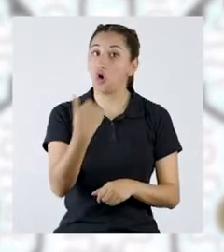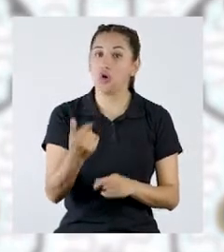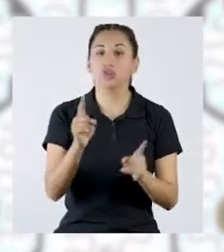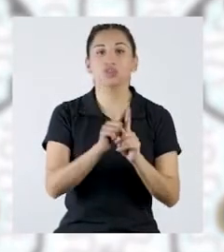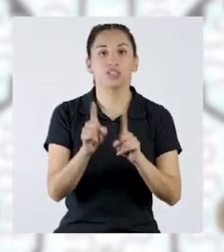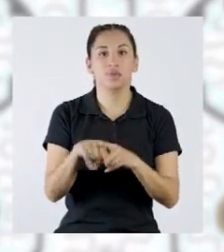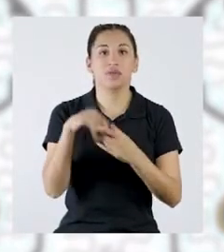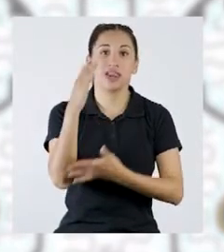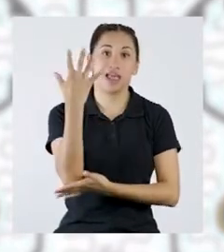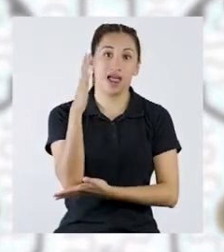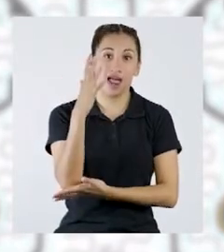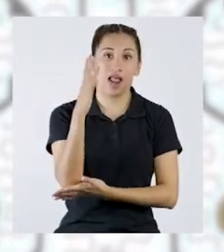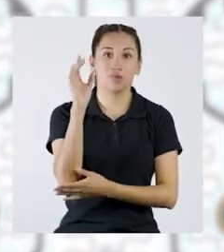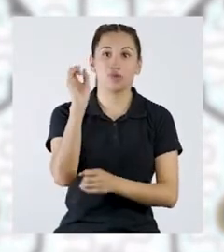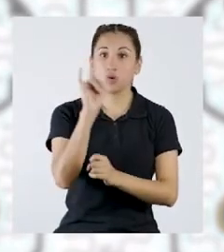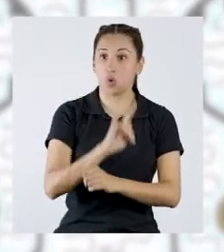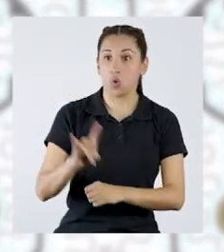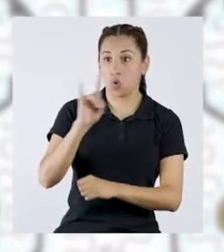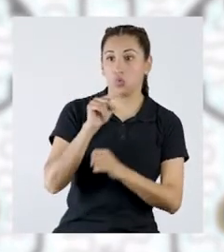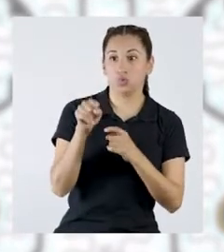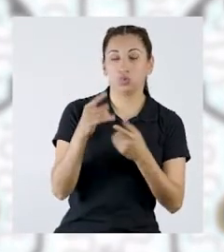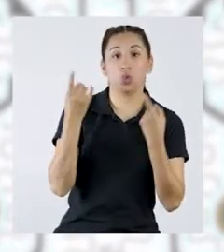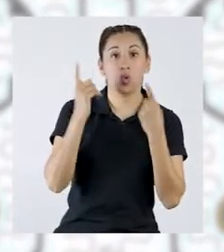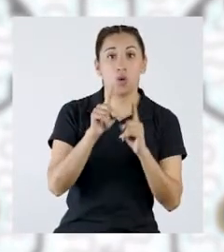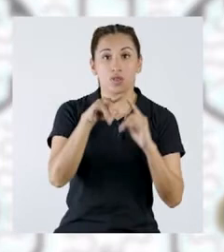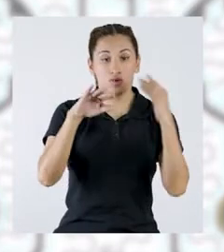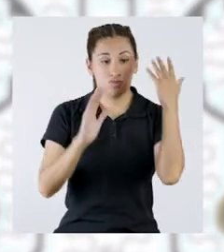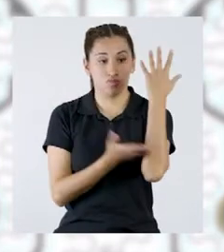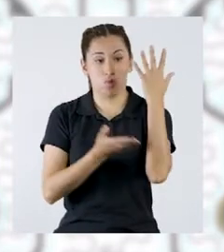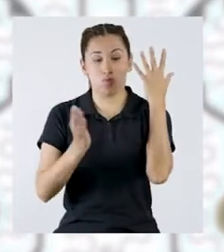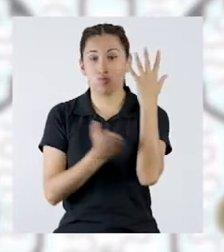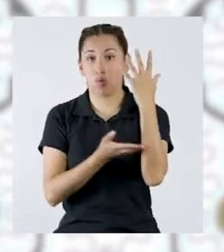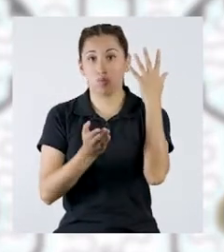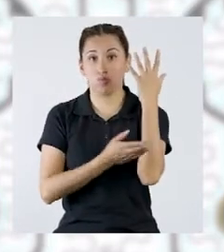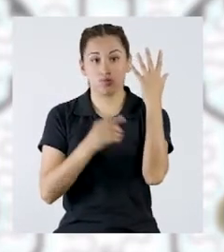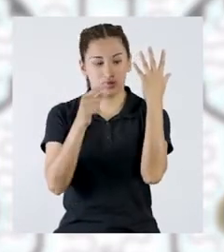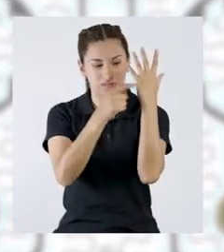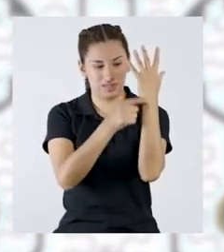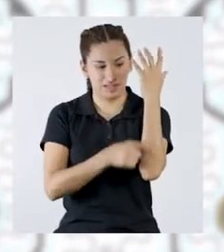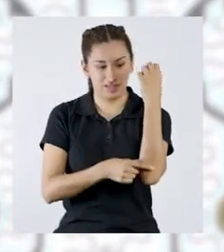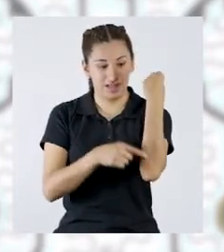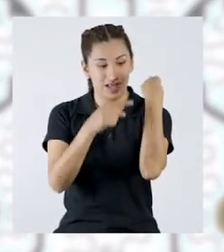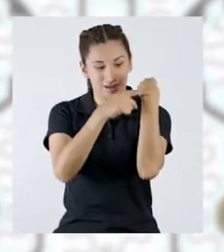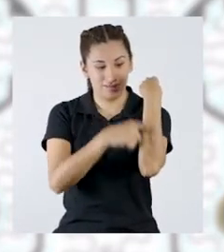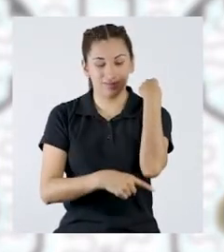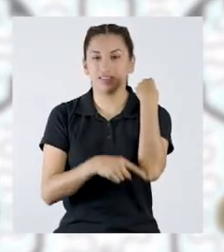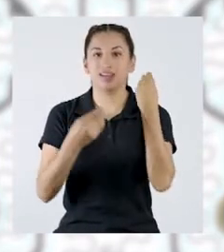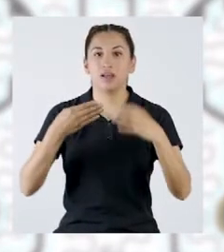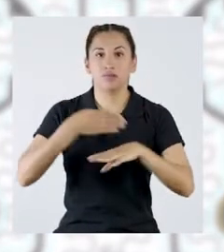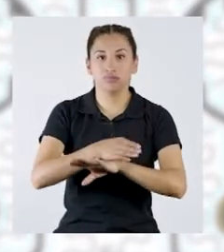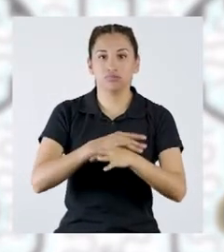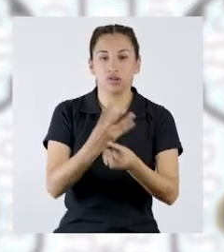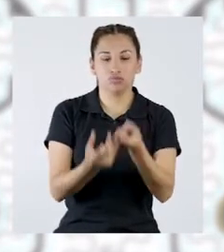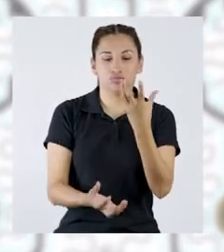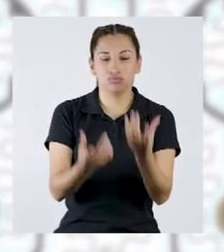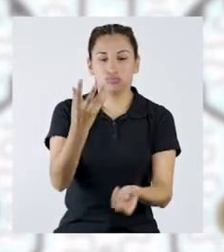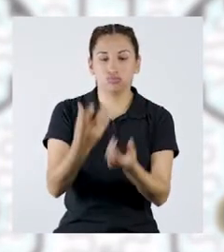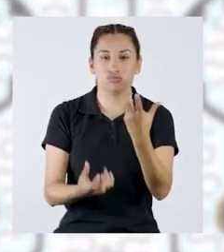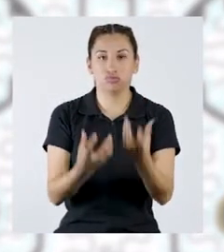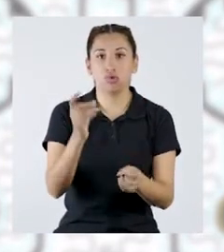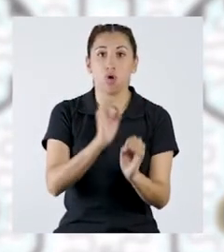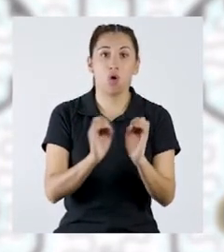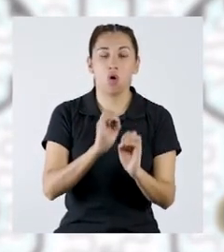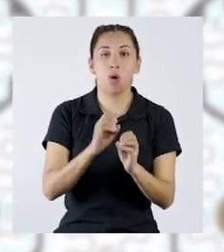del uso que le damos a los árboles en los bosques. Cuando los talamos, utilizamos su madera para hacer leña, papeles o